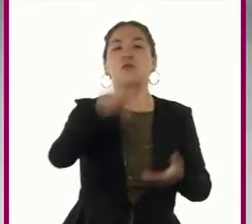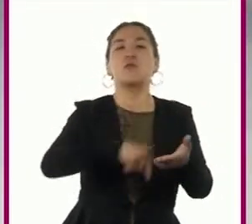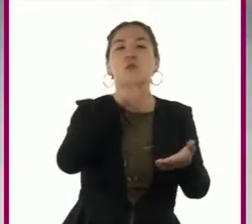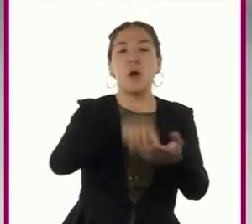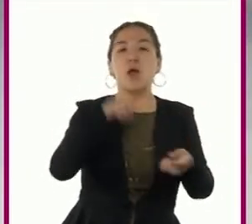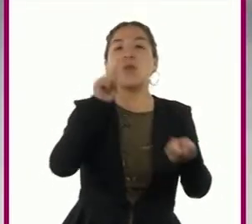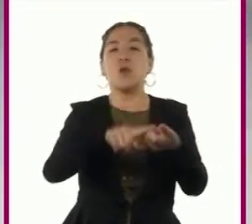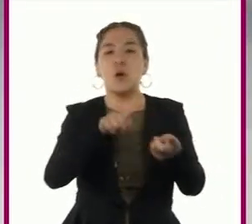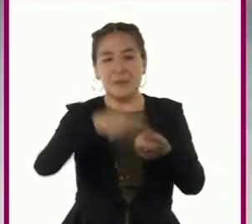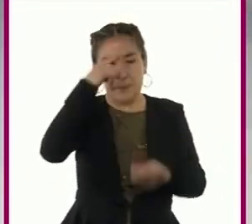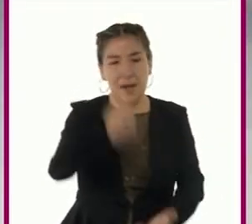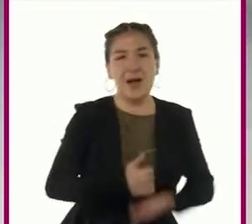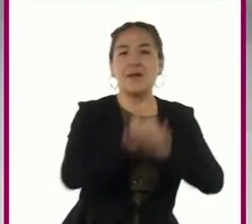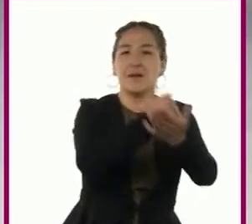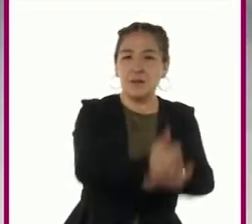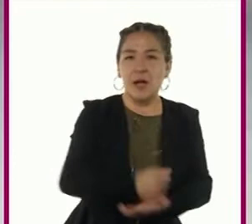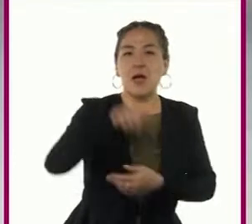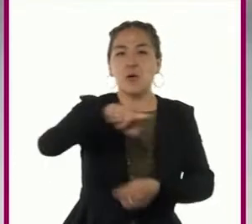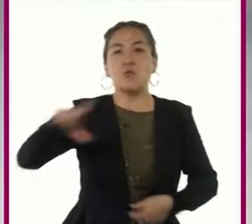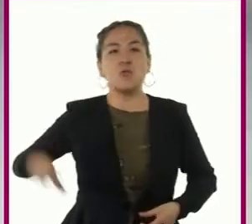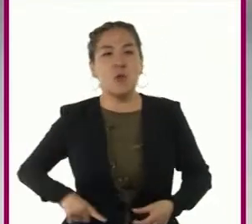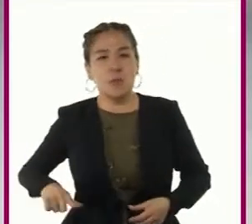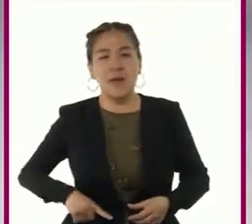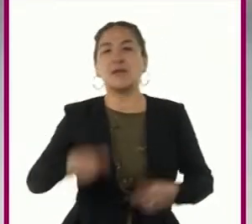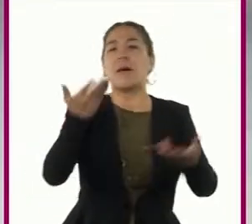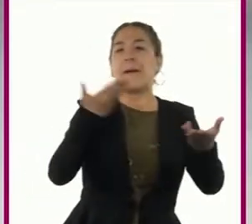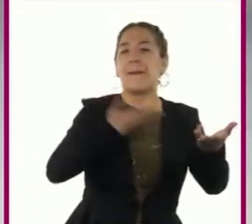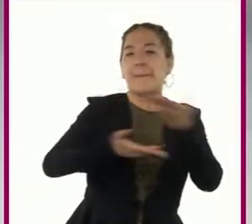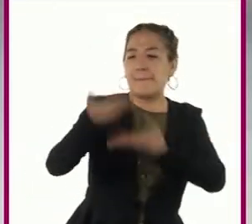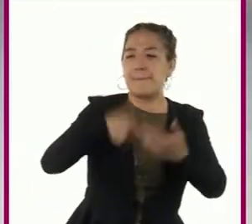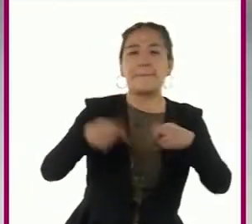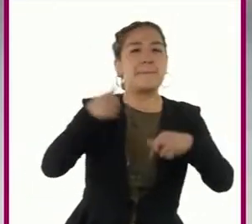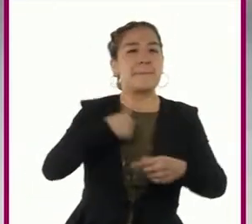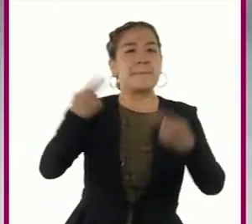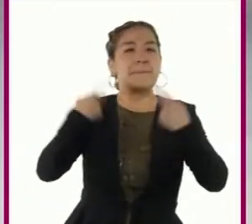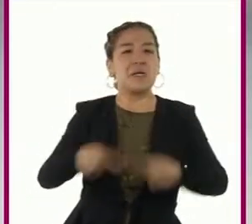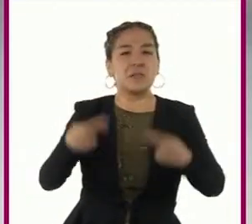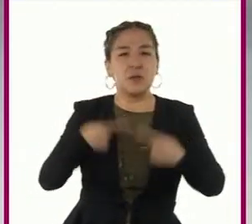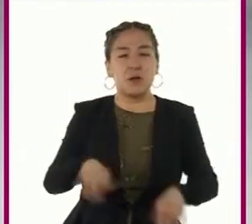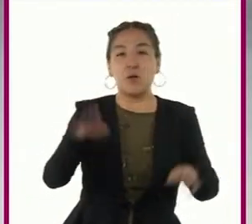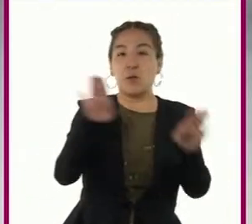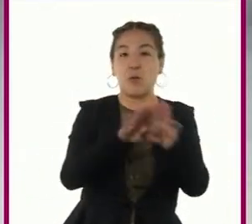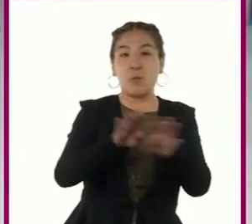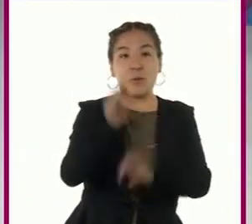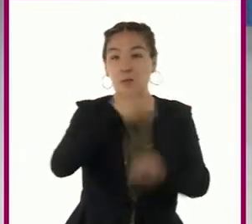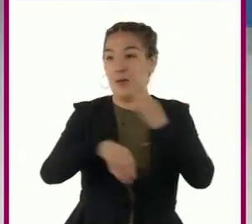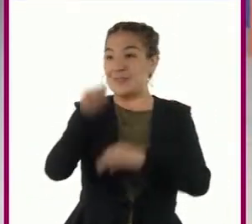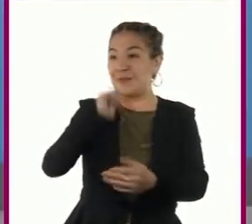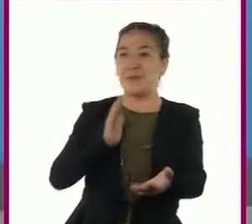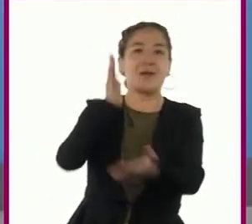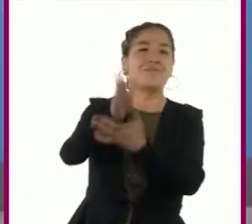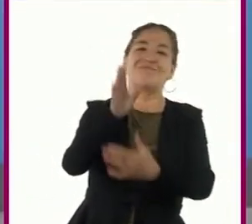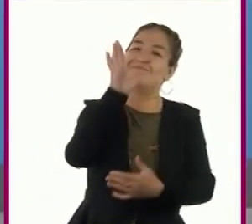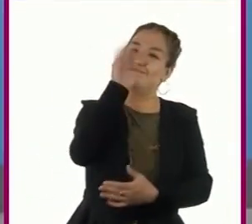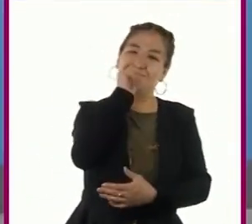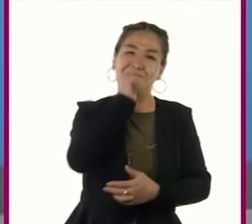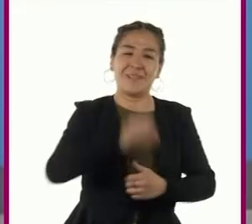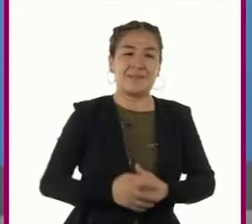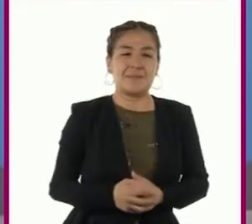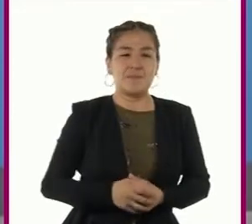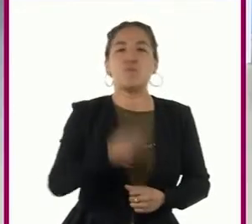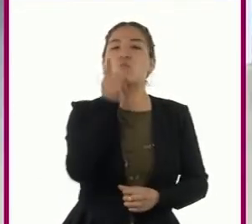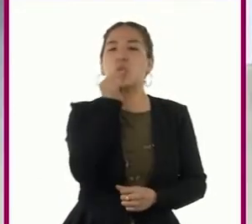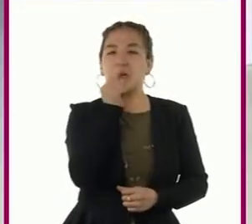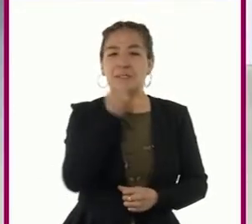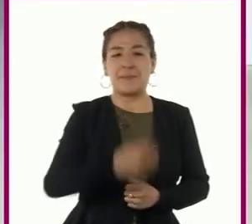sean intermediarias entre el gobierno y nosotros, porque no podemos estar presentes de manera directa.